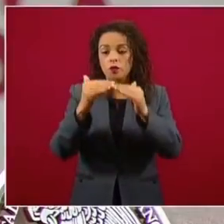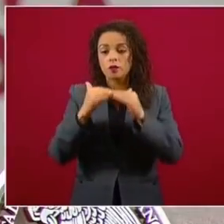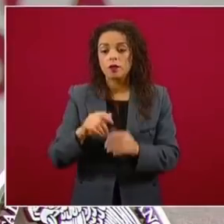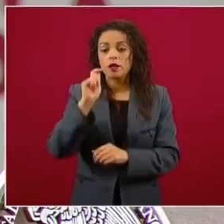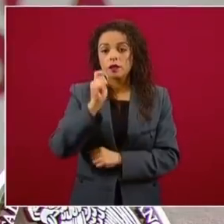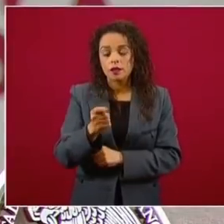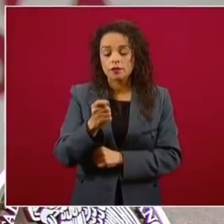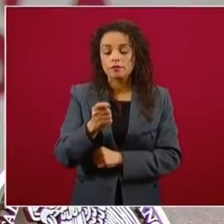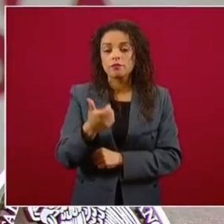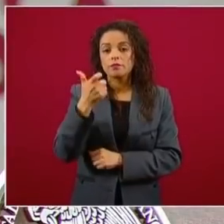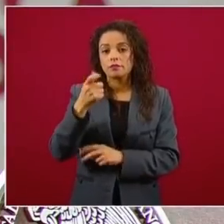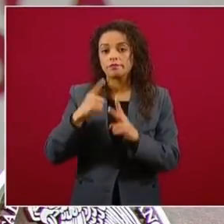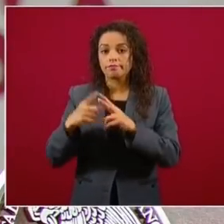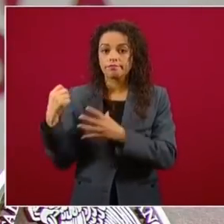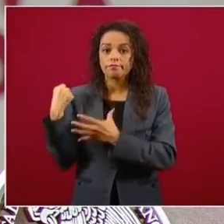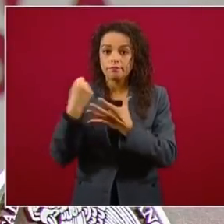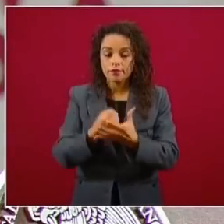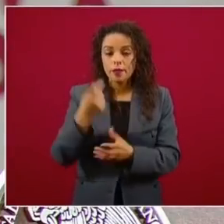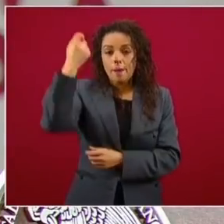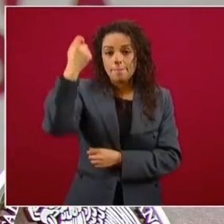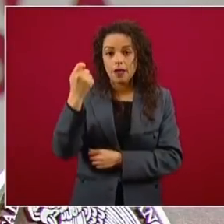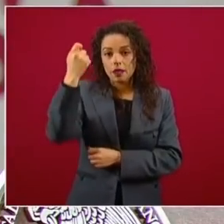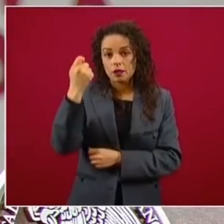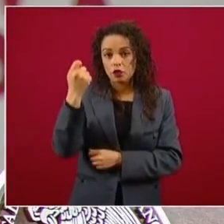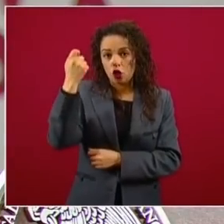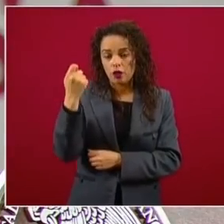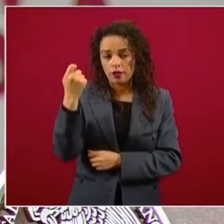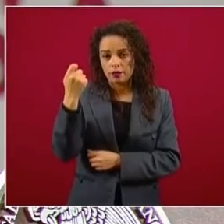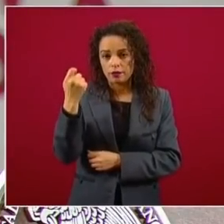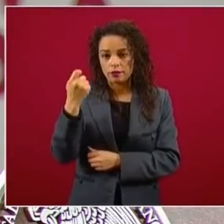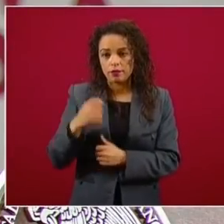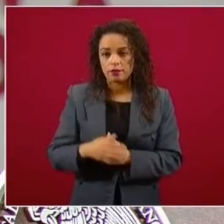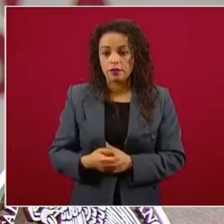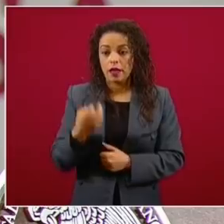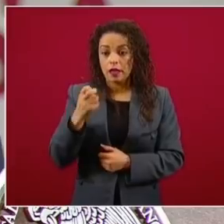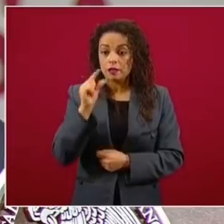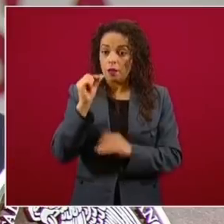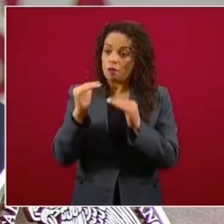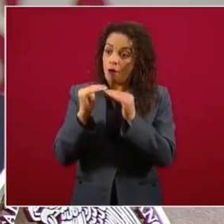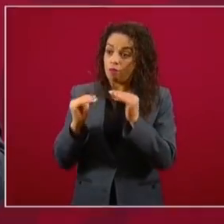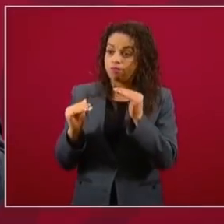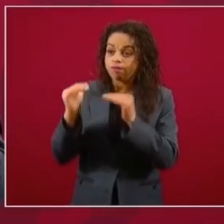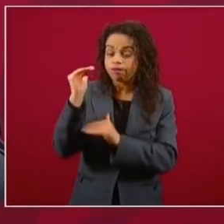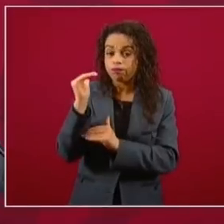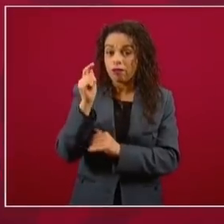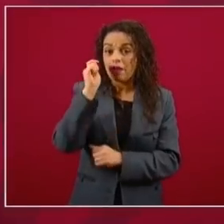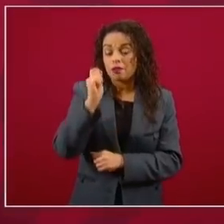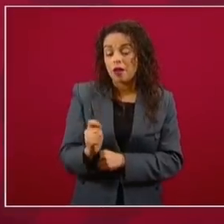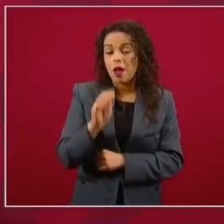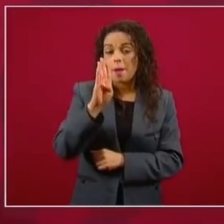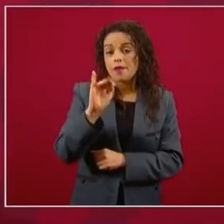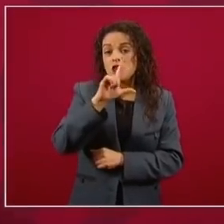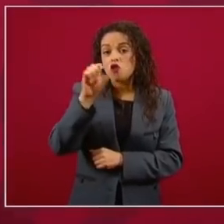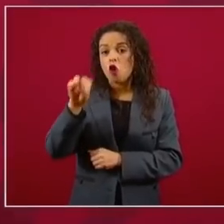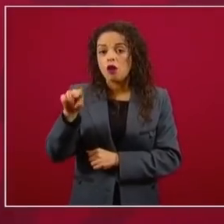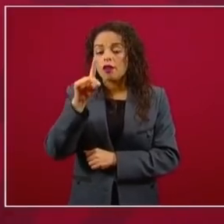este es el primer año en que rebasa el presupuesto el billón de pesos, es decir, alrededor